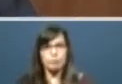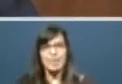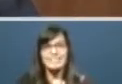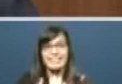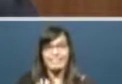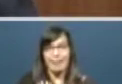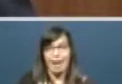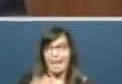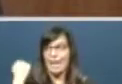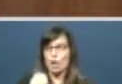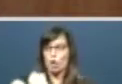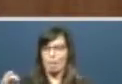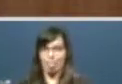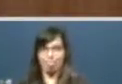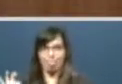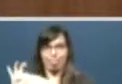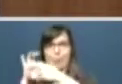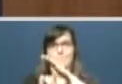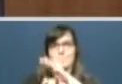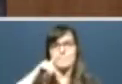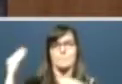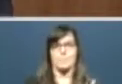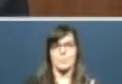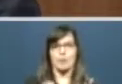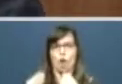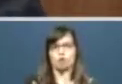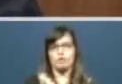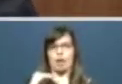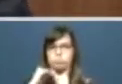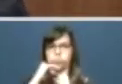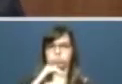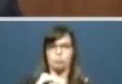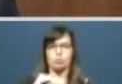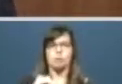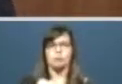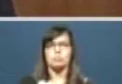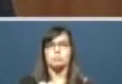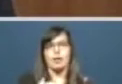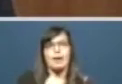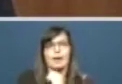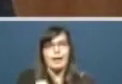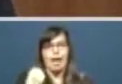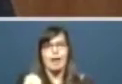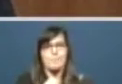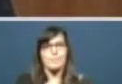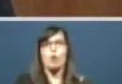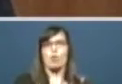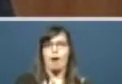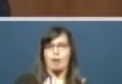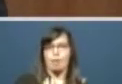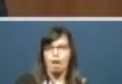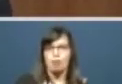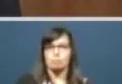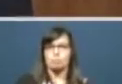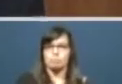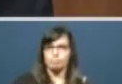resto de la economía dota está de más estabilidad frente a las perturbaciones del ciclo económico y genera un empleo de mayor calidad más cualificado